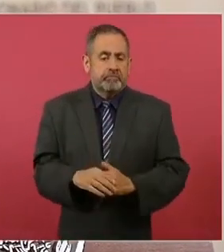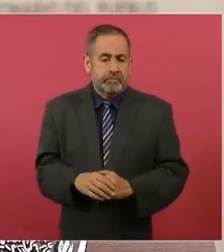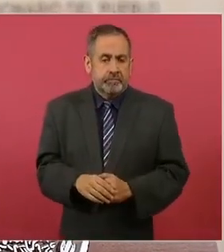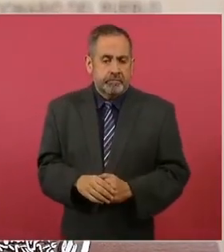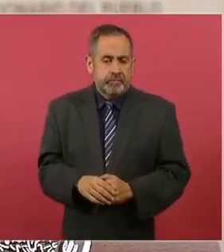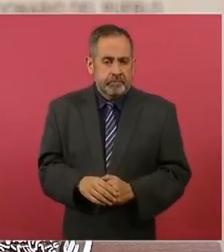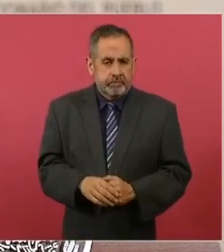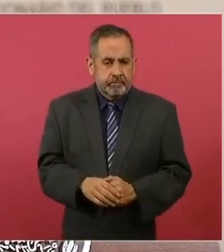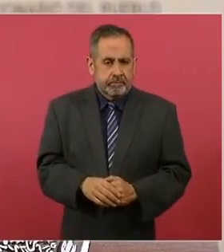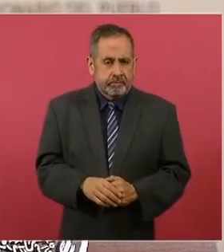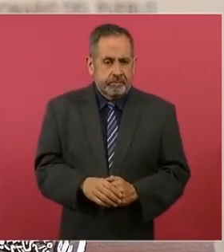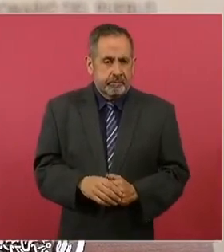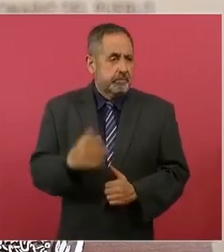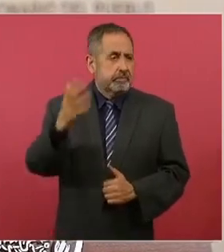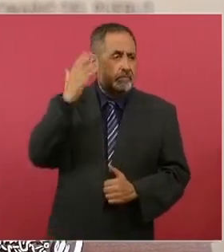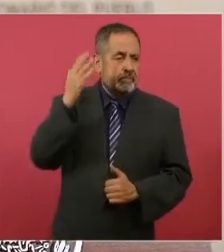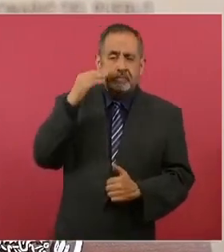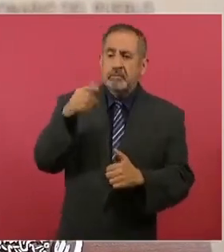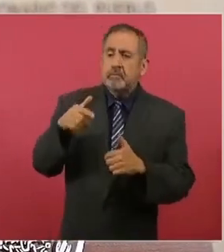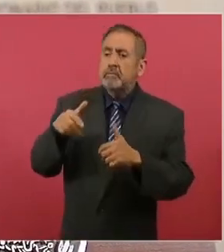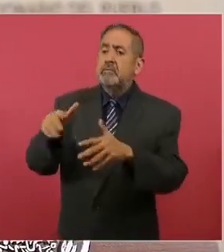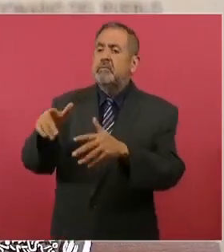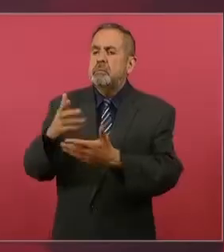El pueblo no existía.